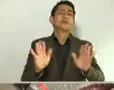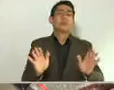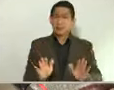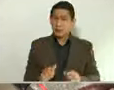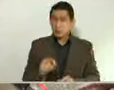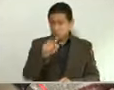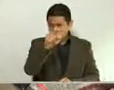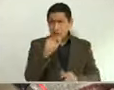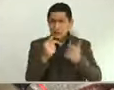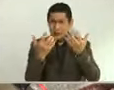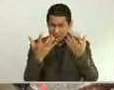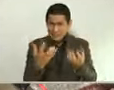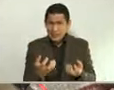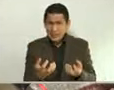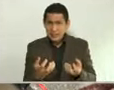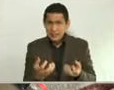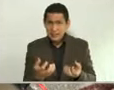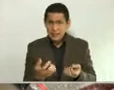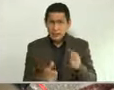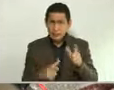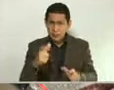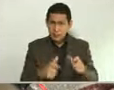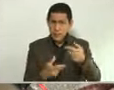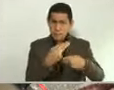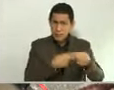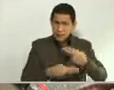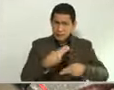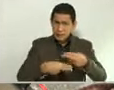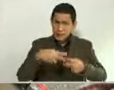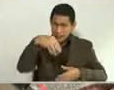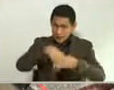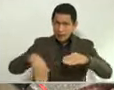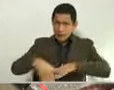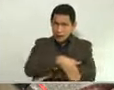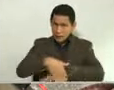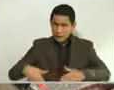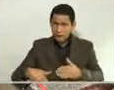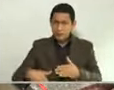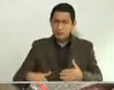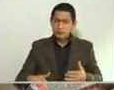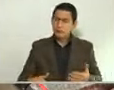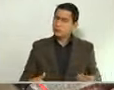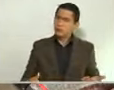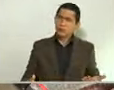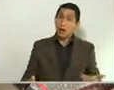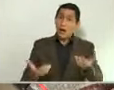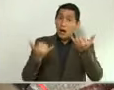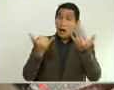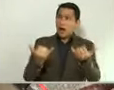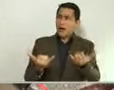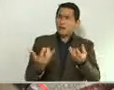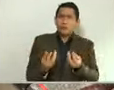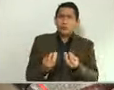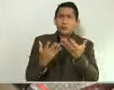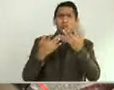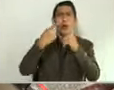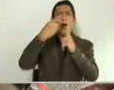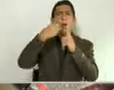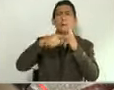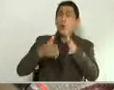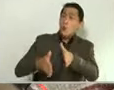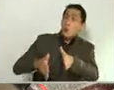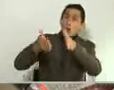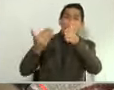que venda la gente? Haz mercados, hazle puestos dignos de trabajo con comedores como lo estamos haciendo, comedores populares. Pero si tú le dices a